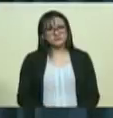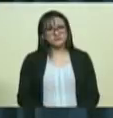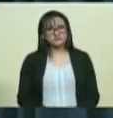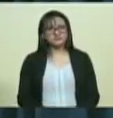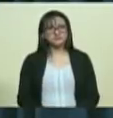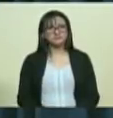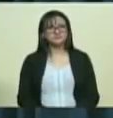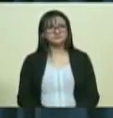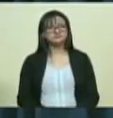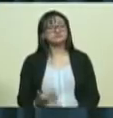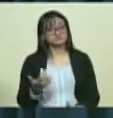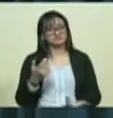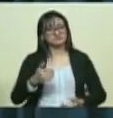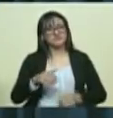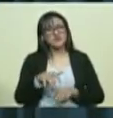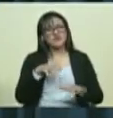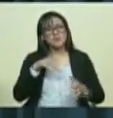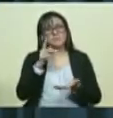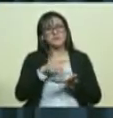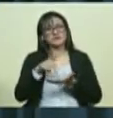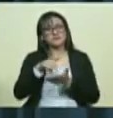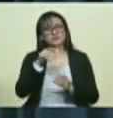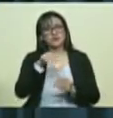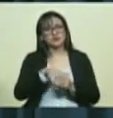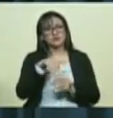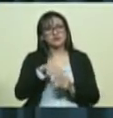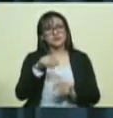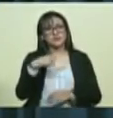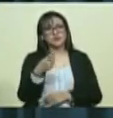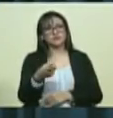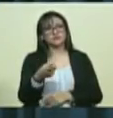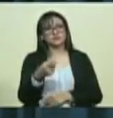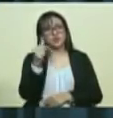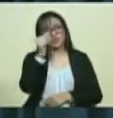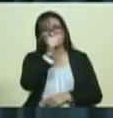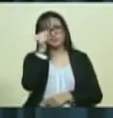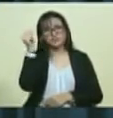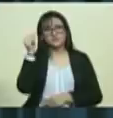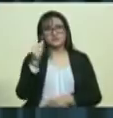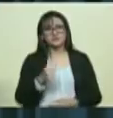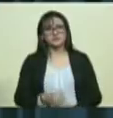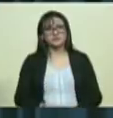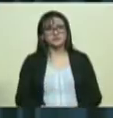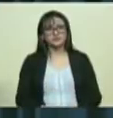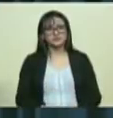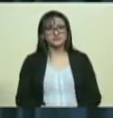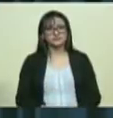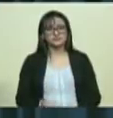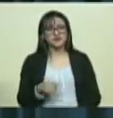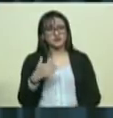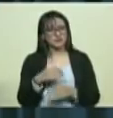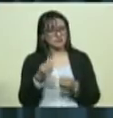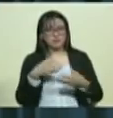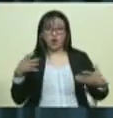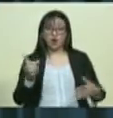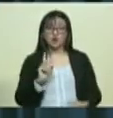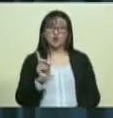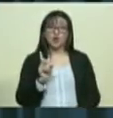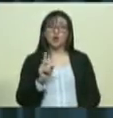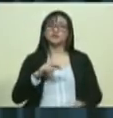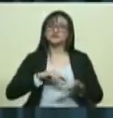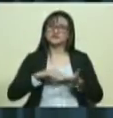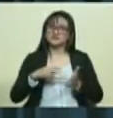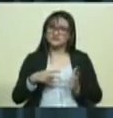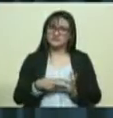a ver la alta participación electoral del próximo día domingo eso no es una cosa mágica eso es producto de